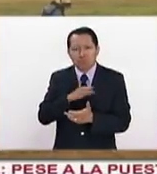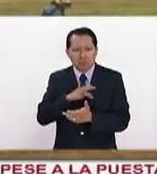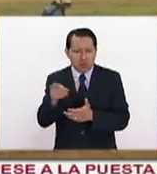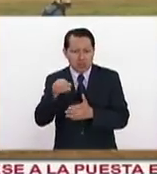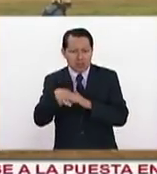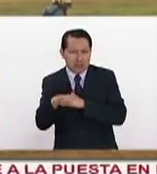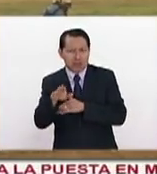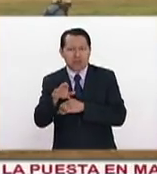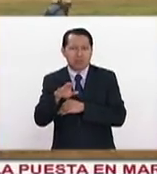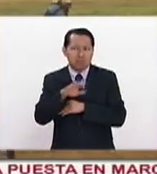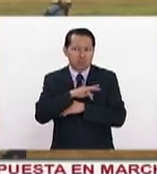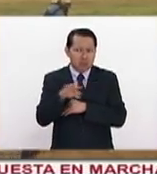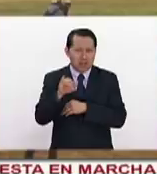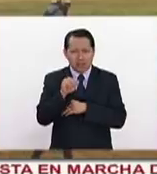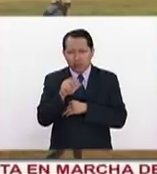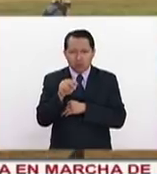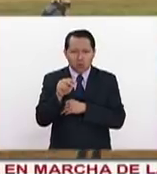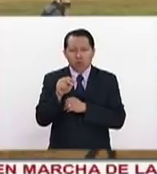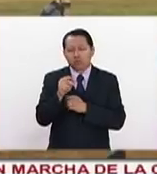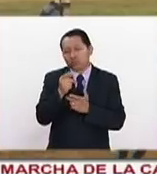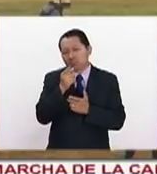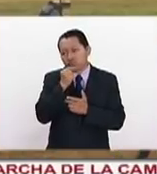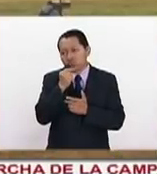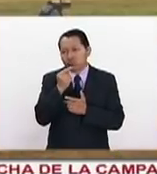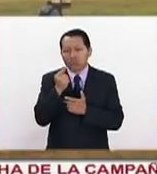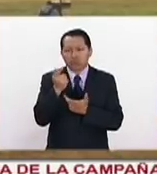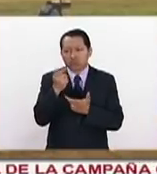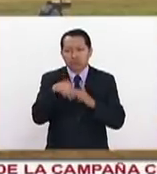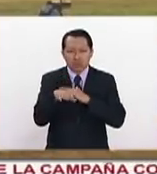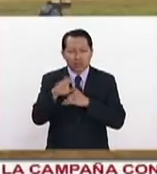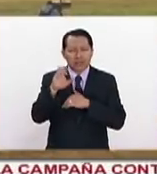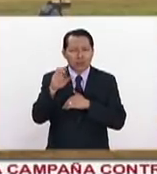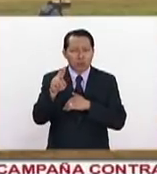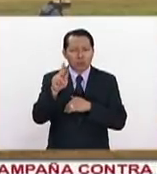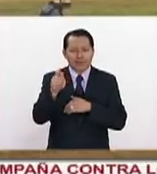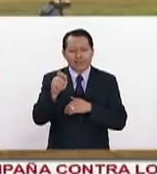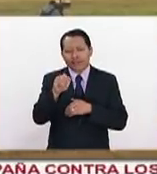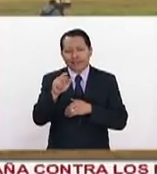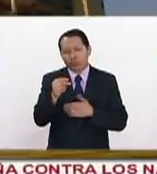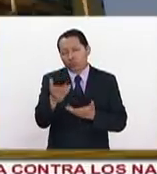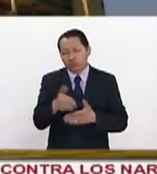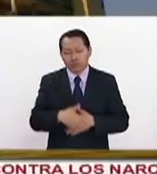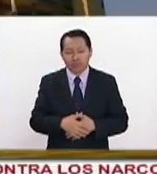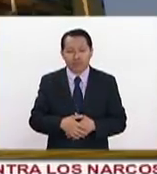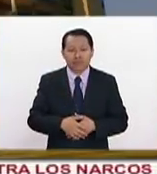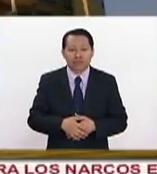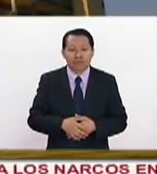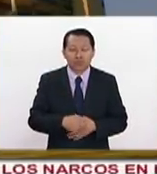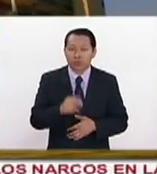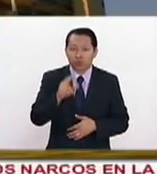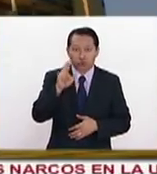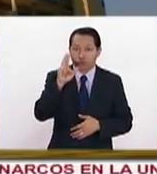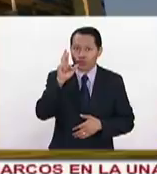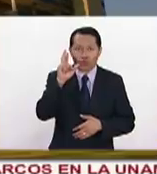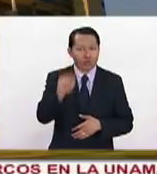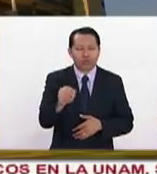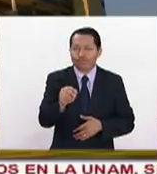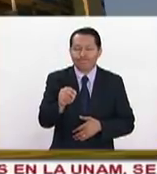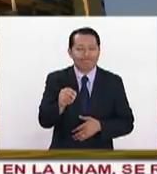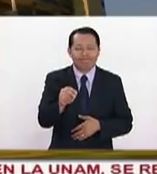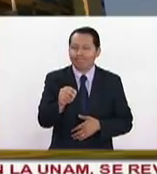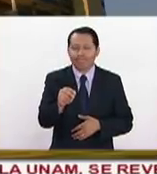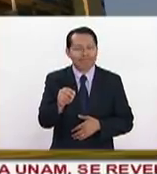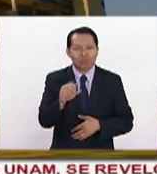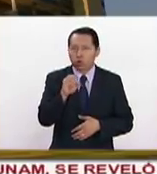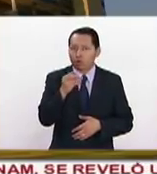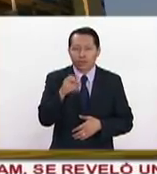pues los grupos de inteligencia o los cuerpos policiales a Ciudad Universitaria? No, desde luego que no. Omar, es